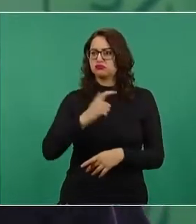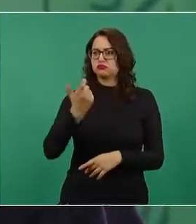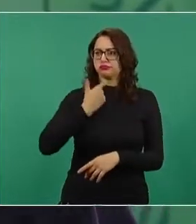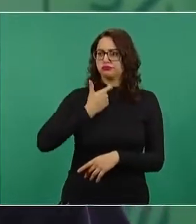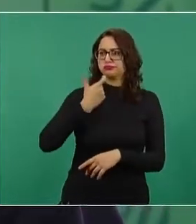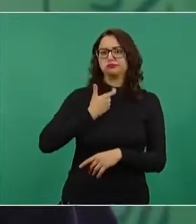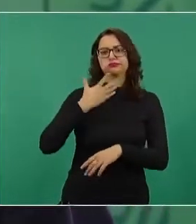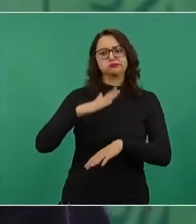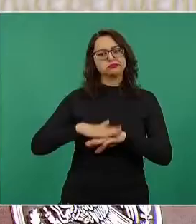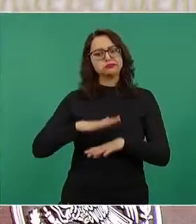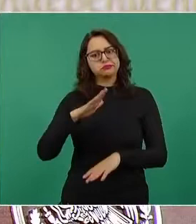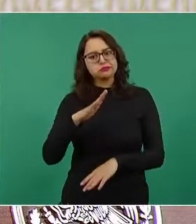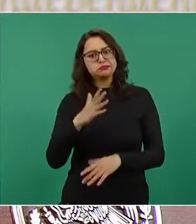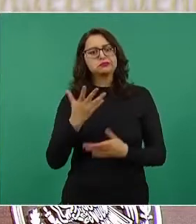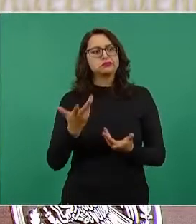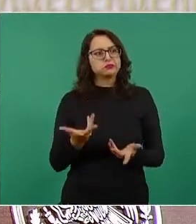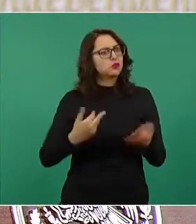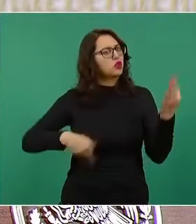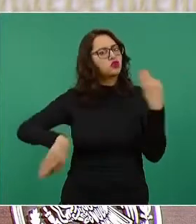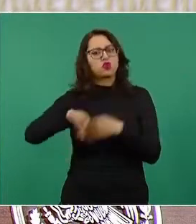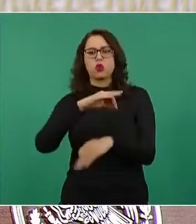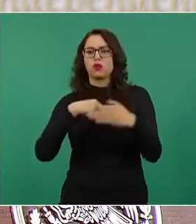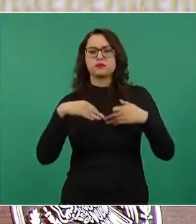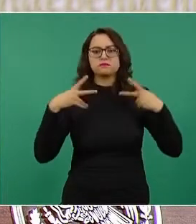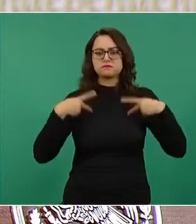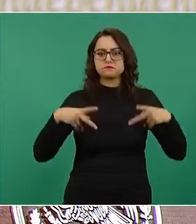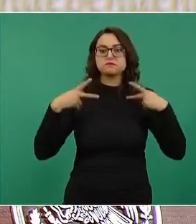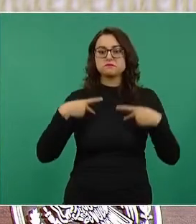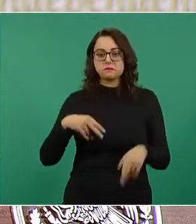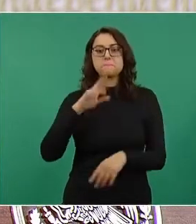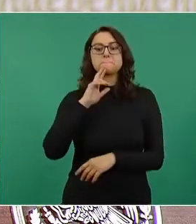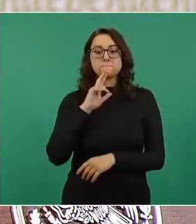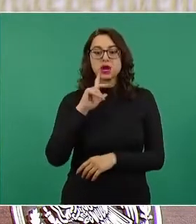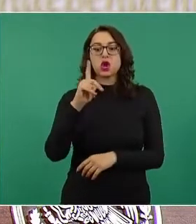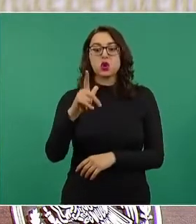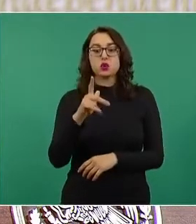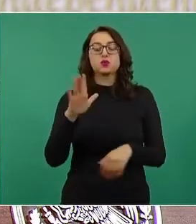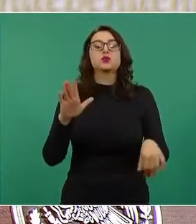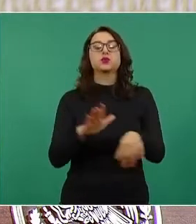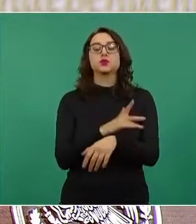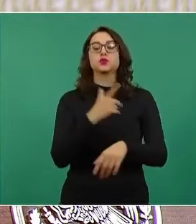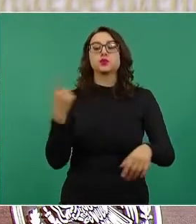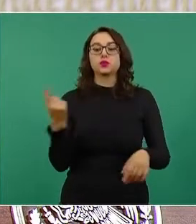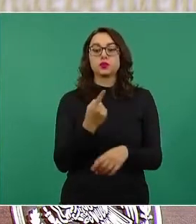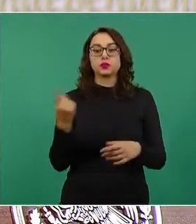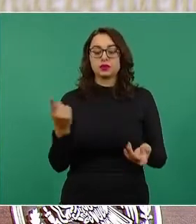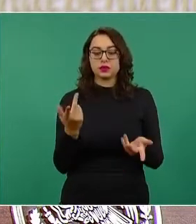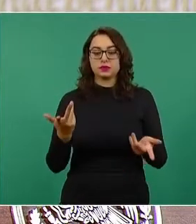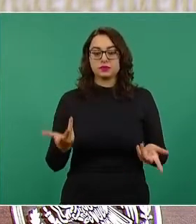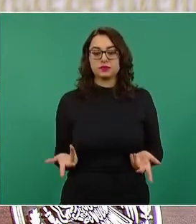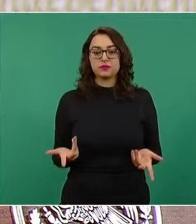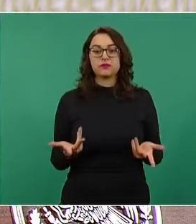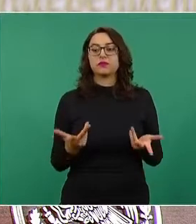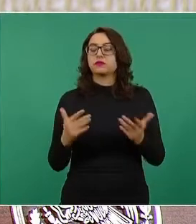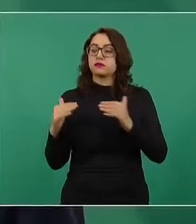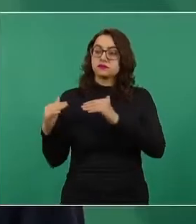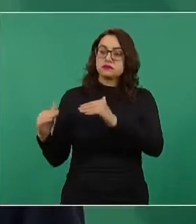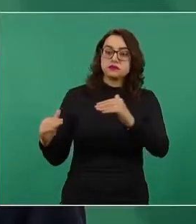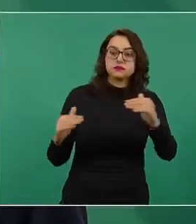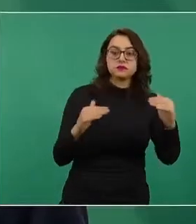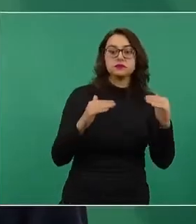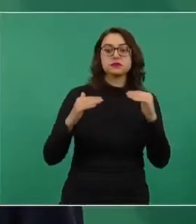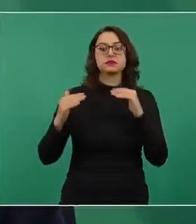ciudadanos, porque esto permite que haya tranquilidad, que haya paz.